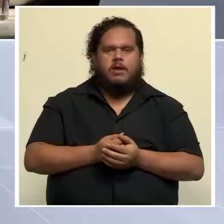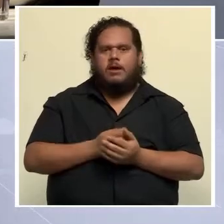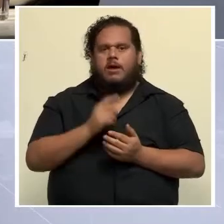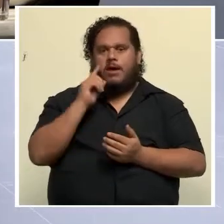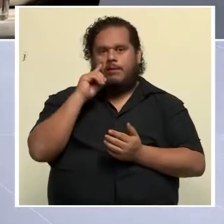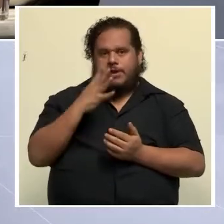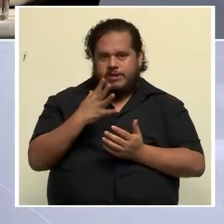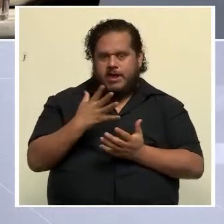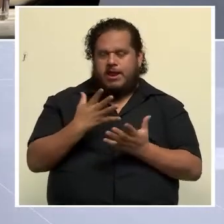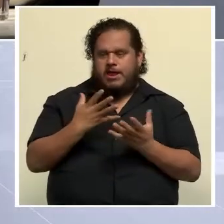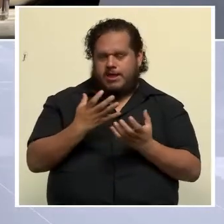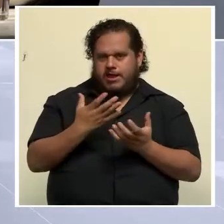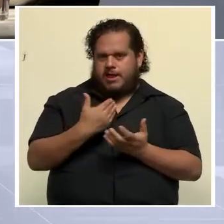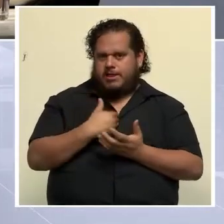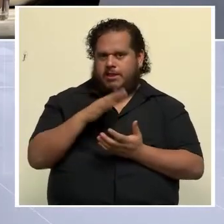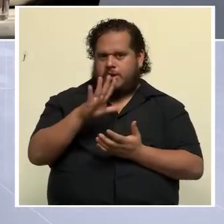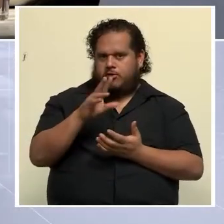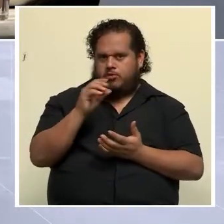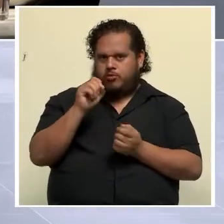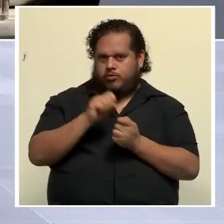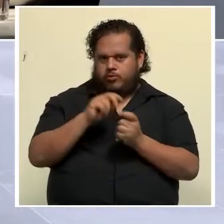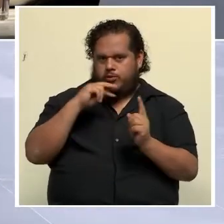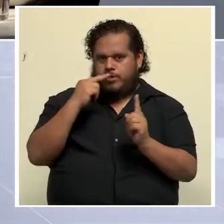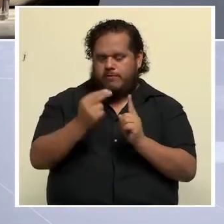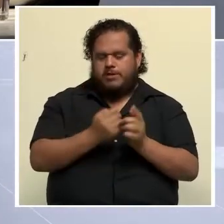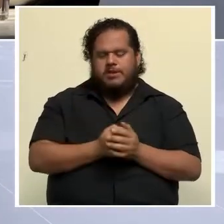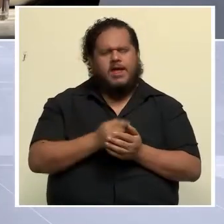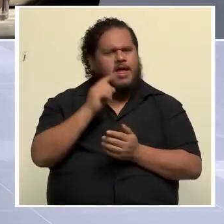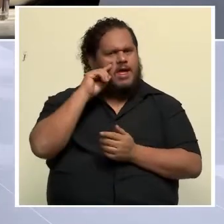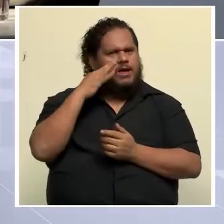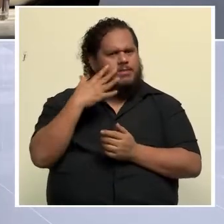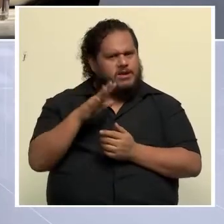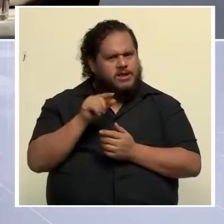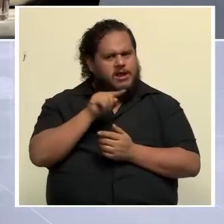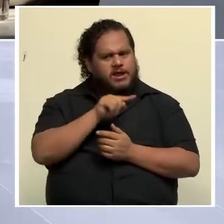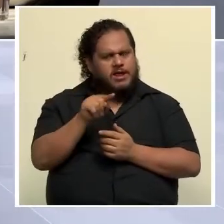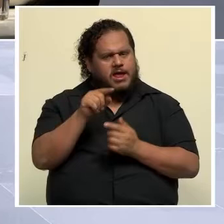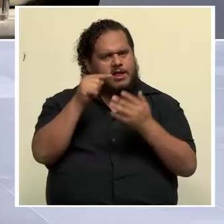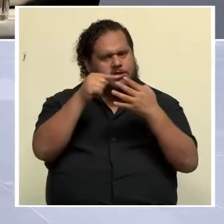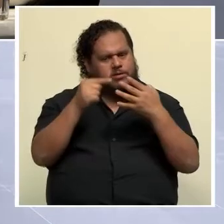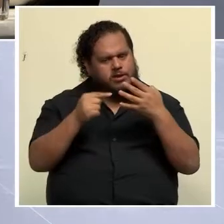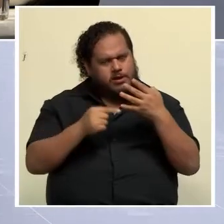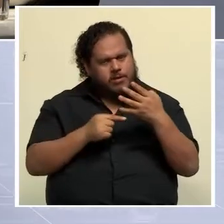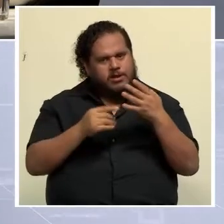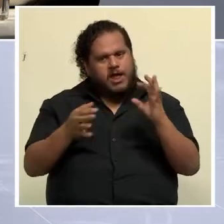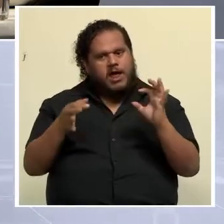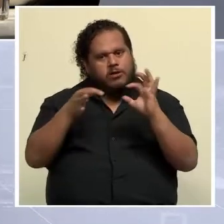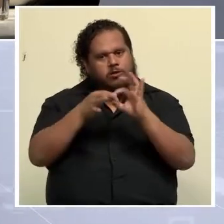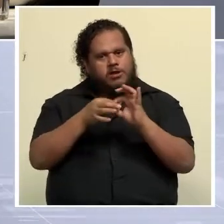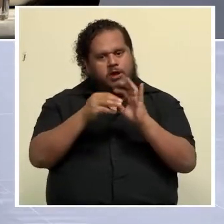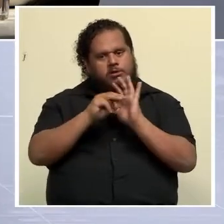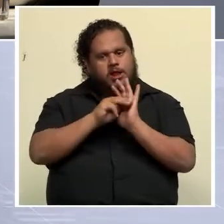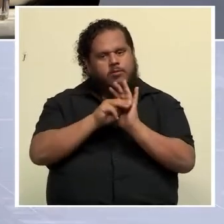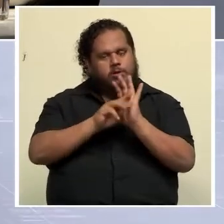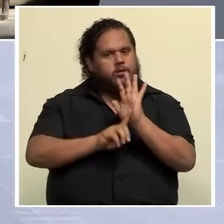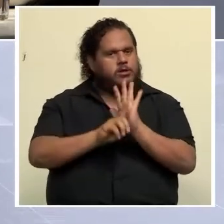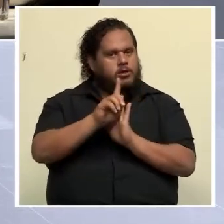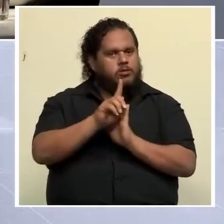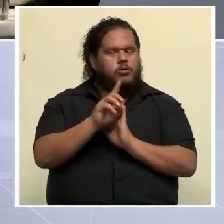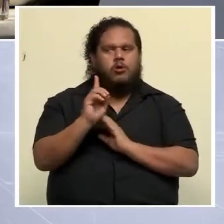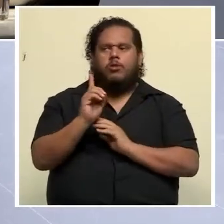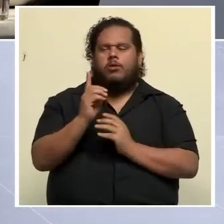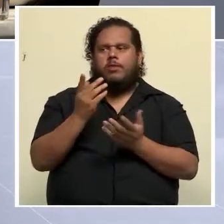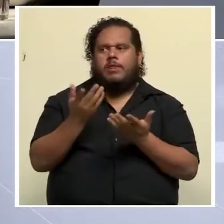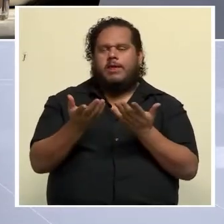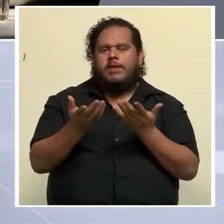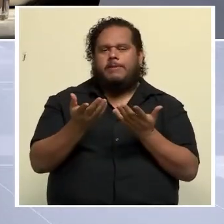Pareciera, y quisiera tener su visión al respecto, pareciera que estos elementos asociados al modelo de desarrollo, en donde prácticamente,